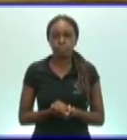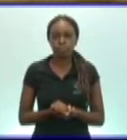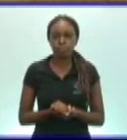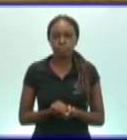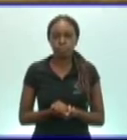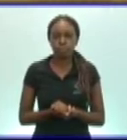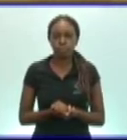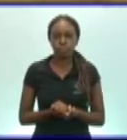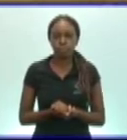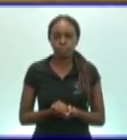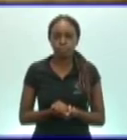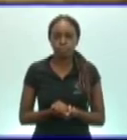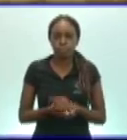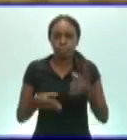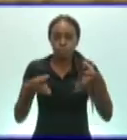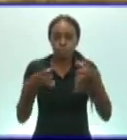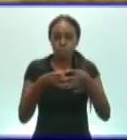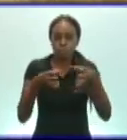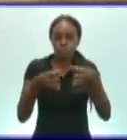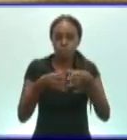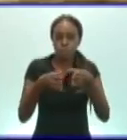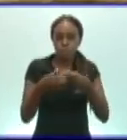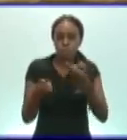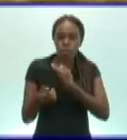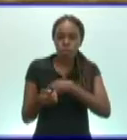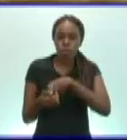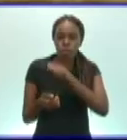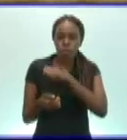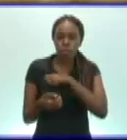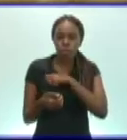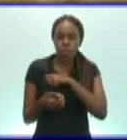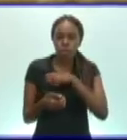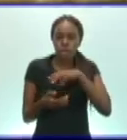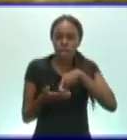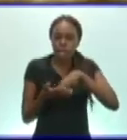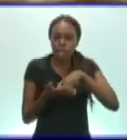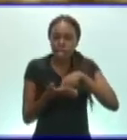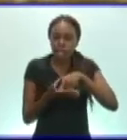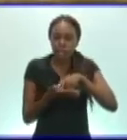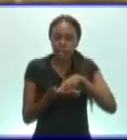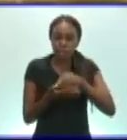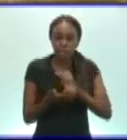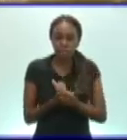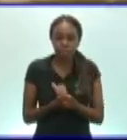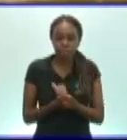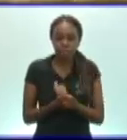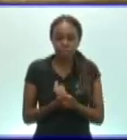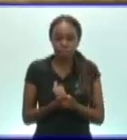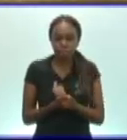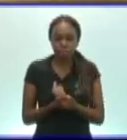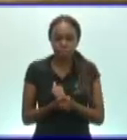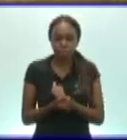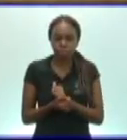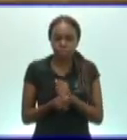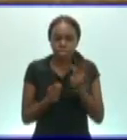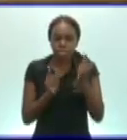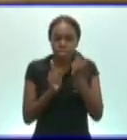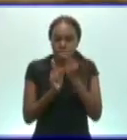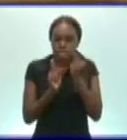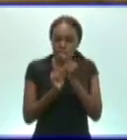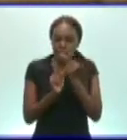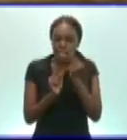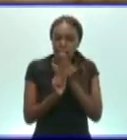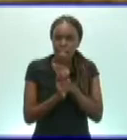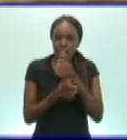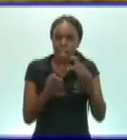Una patrulla de soldados españoles avanza por la Manigua desbrozando monte. Se acercan sigilosamente a